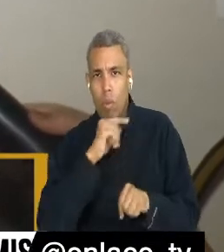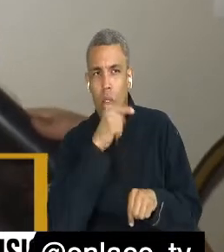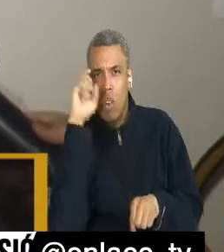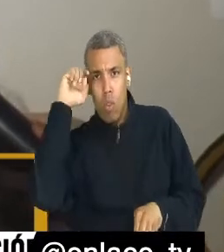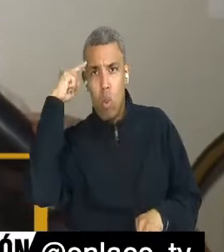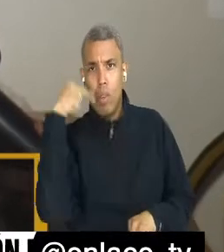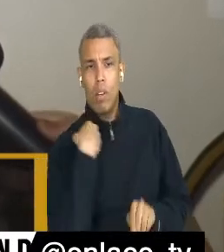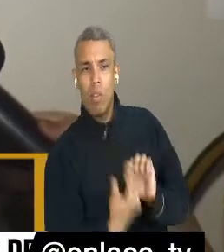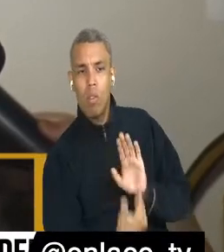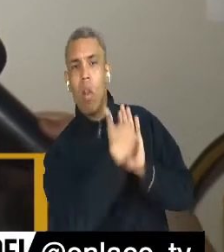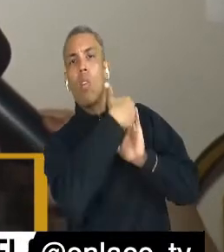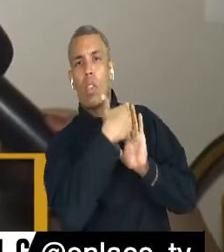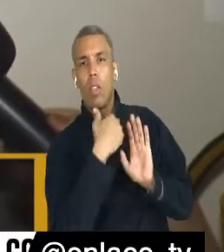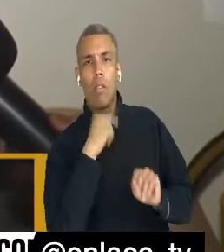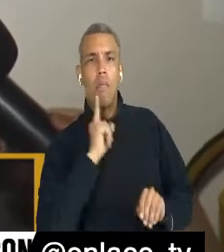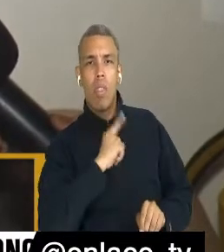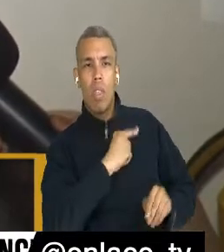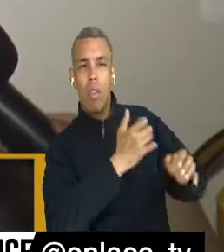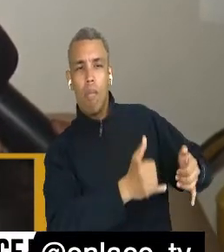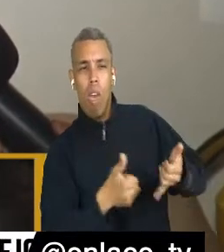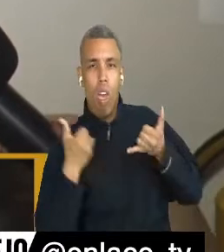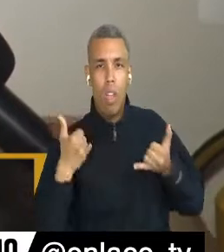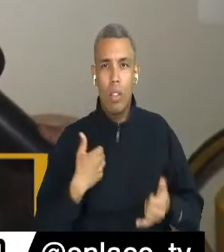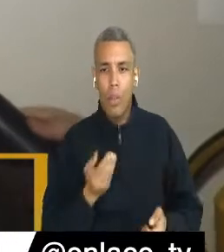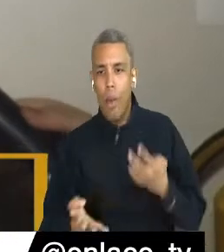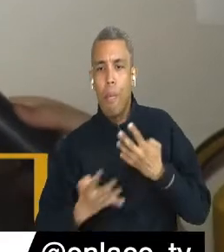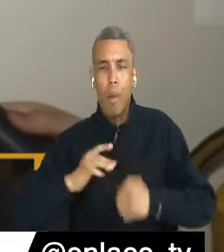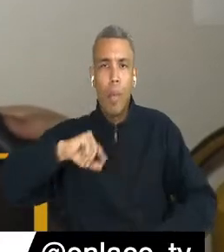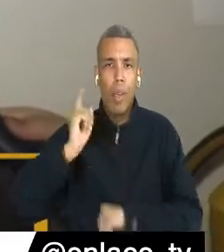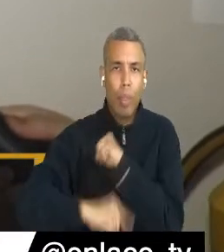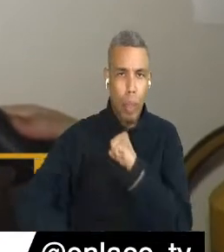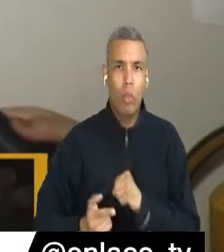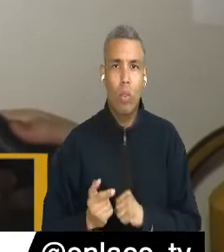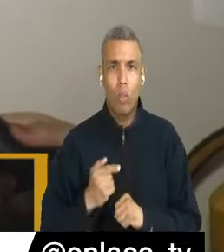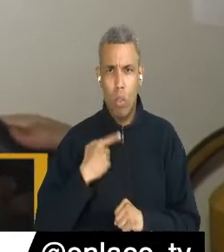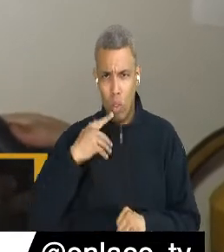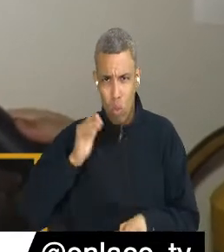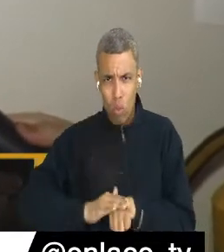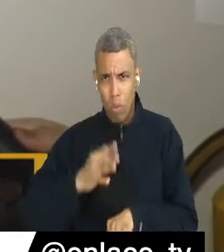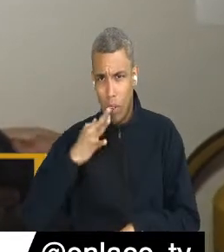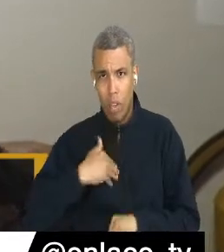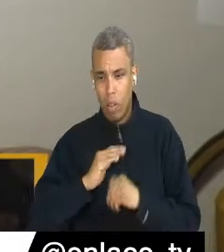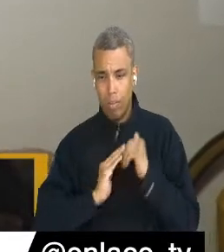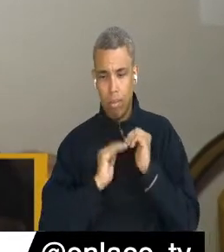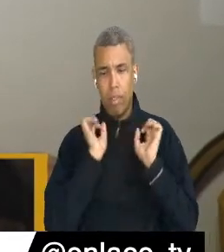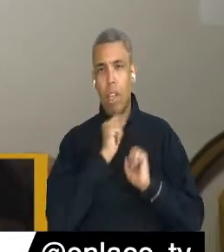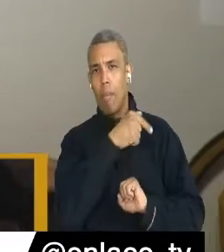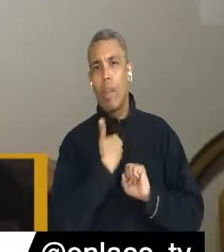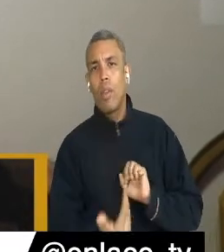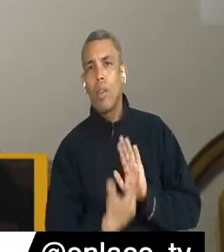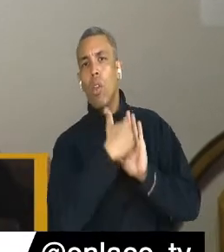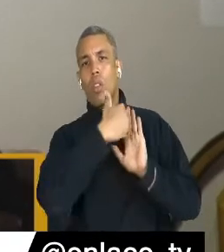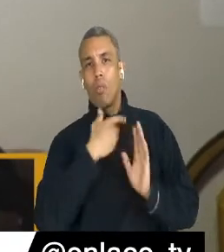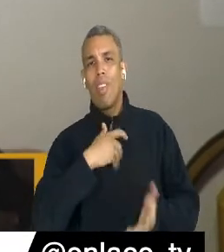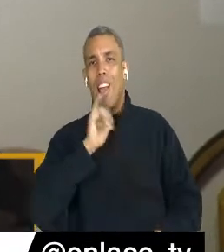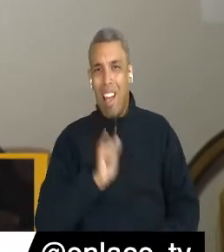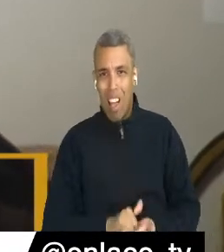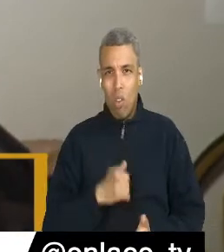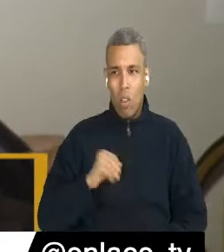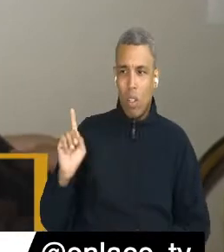estamos denunciando y eso que justamente queremos que la red corrija es lo que está ocurriendo cuando personas de la SIJIN intentan capturar a la